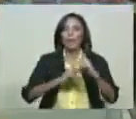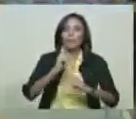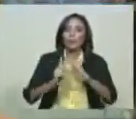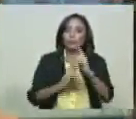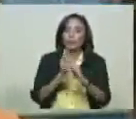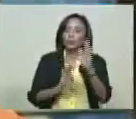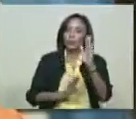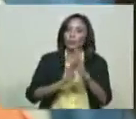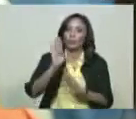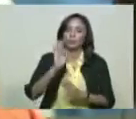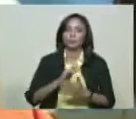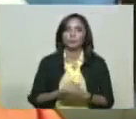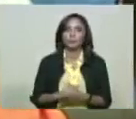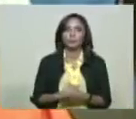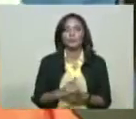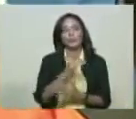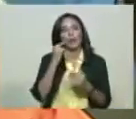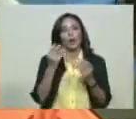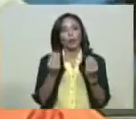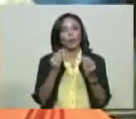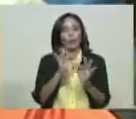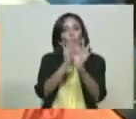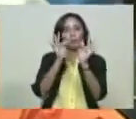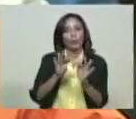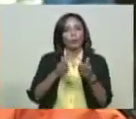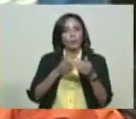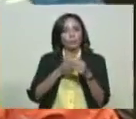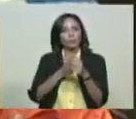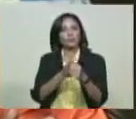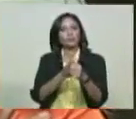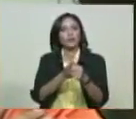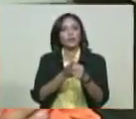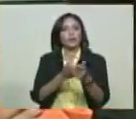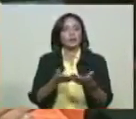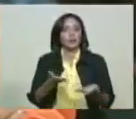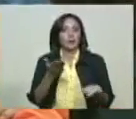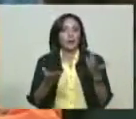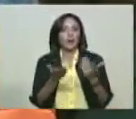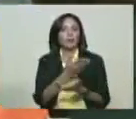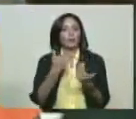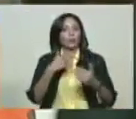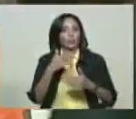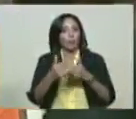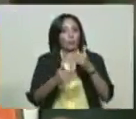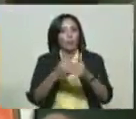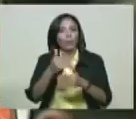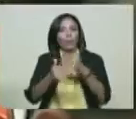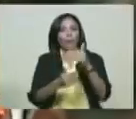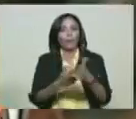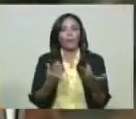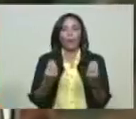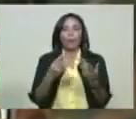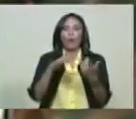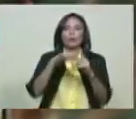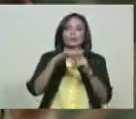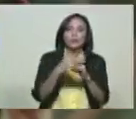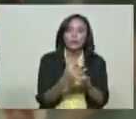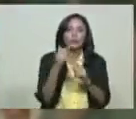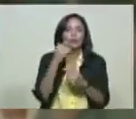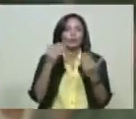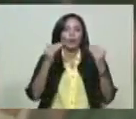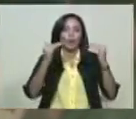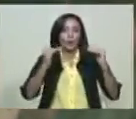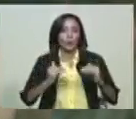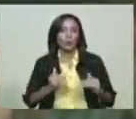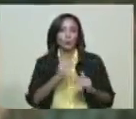y por la vía de la recuperación y el crecimiento lograr una situación de prosperidad económica